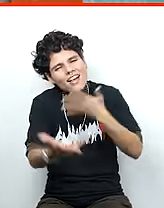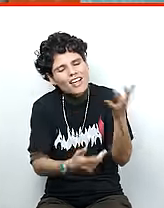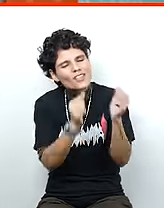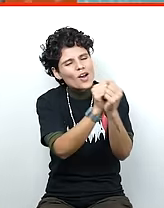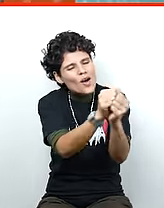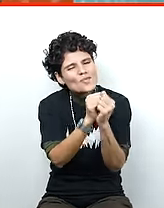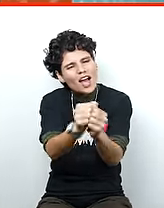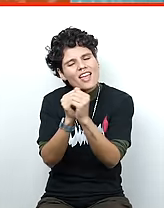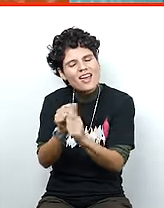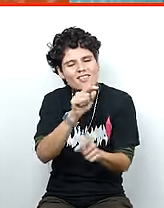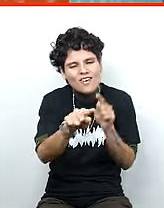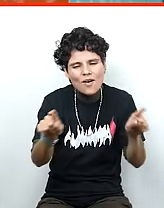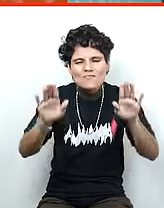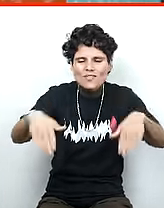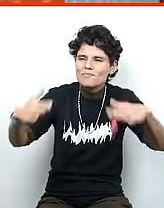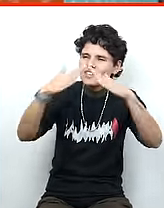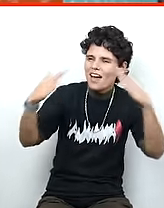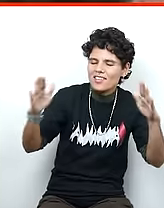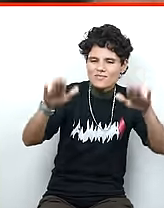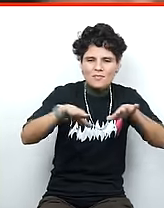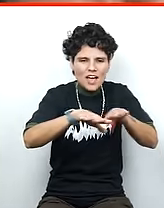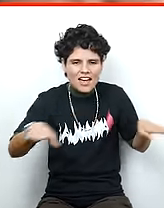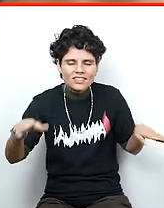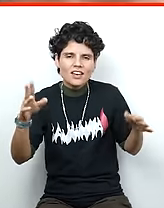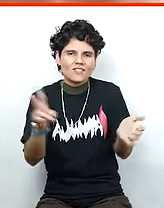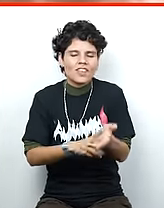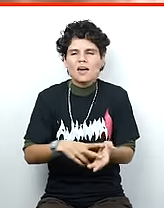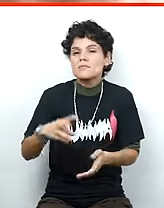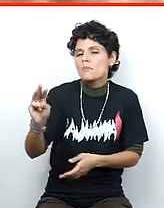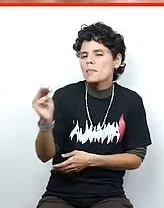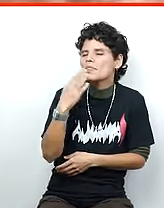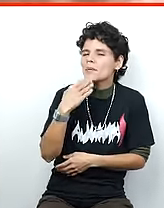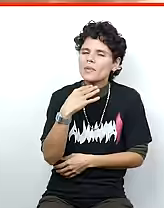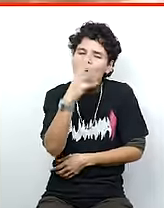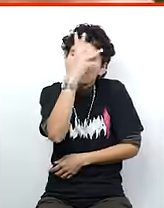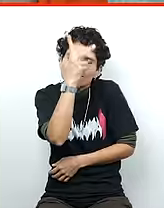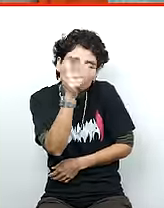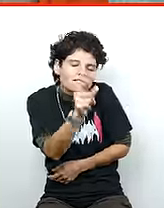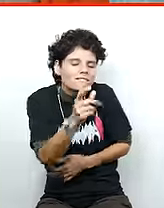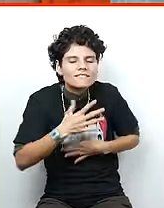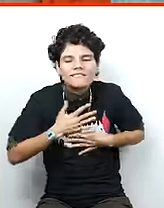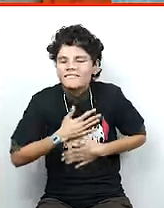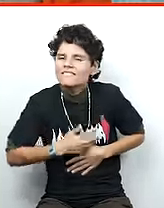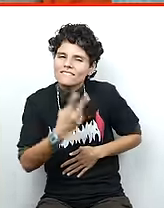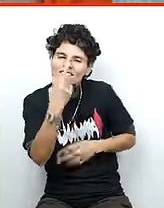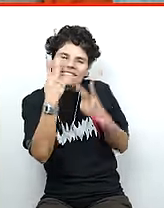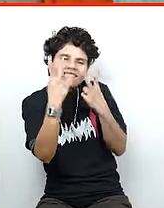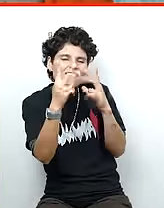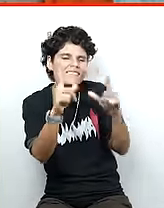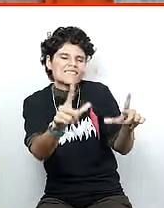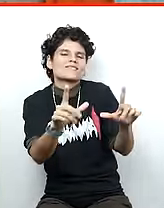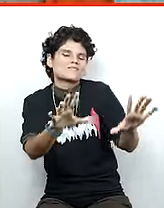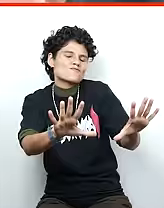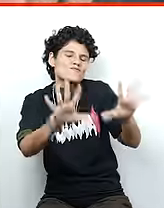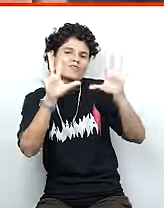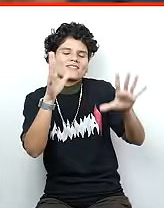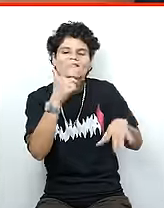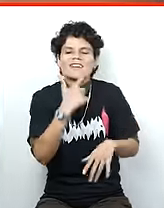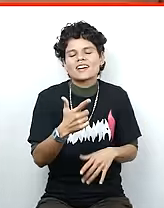aquí, pasando por aquí, por esta casa, por esta mesa. Mi mamá se muere por ti, bueno, es como bacán, hermano.